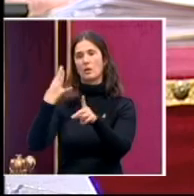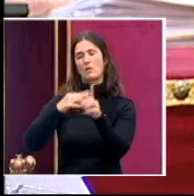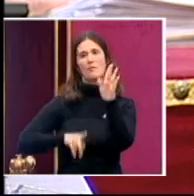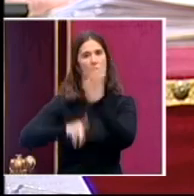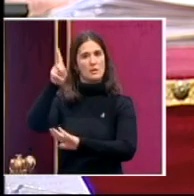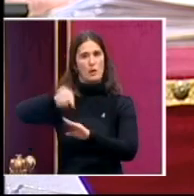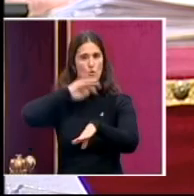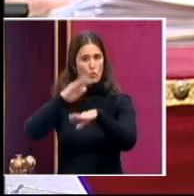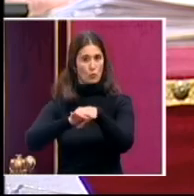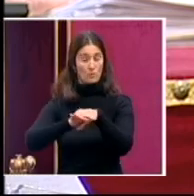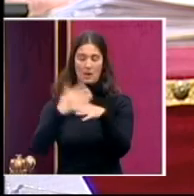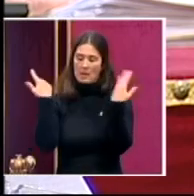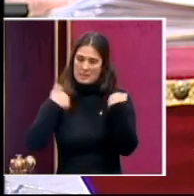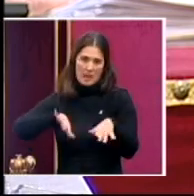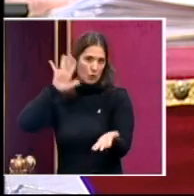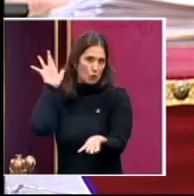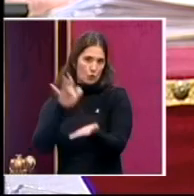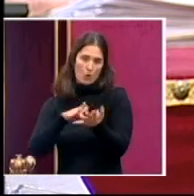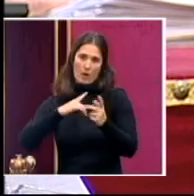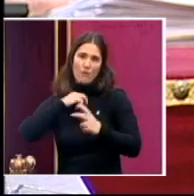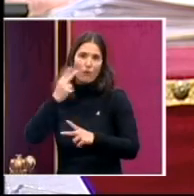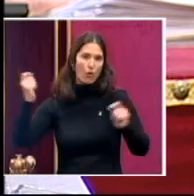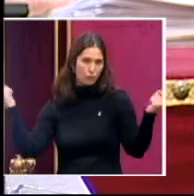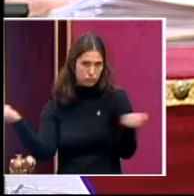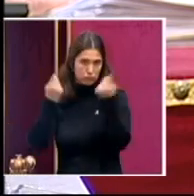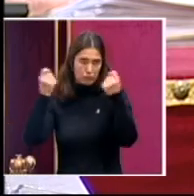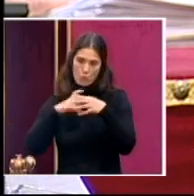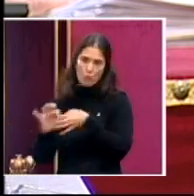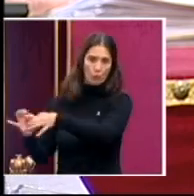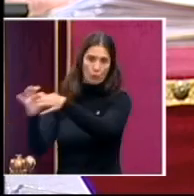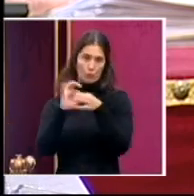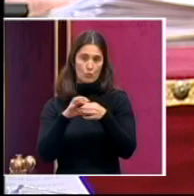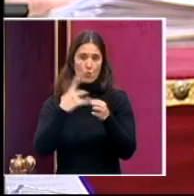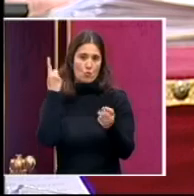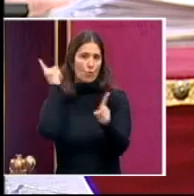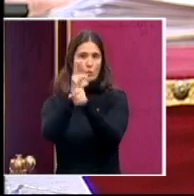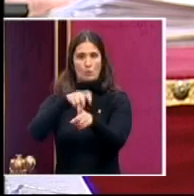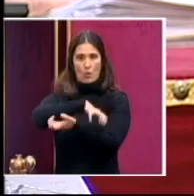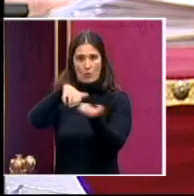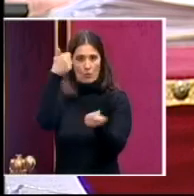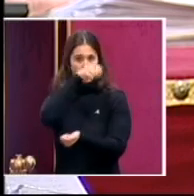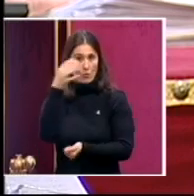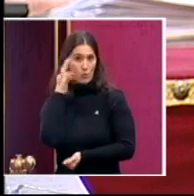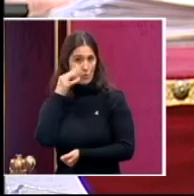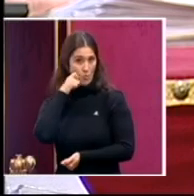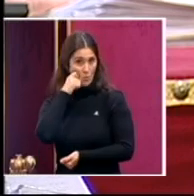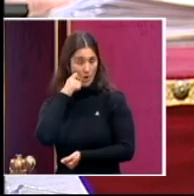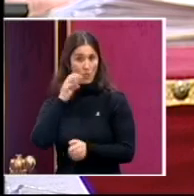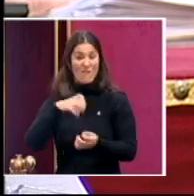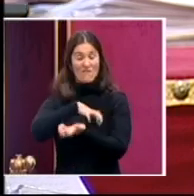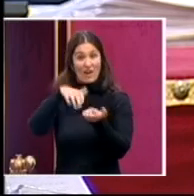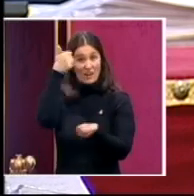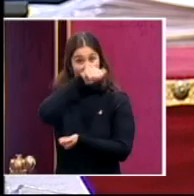desarrollo. Ha llegado el momento de elevar nuestra voz de manera conjunta contra la mayor vulneración de los derechos humanos. La violencia